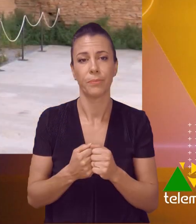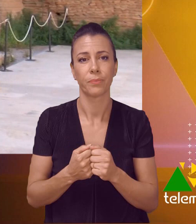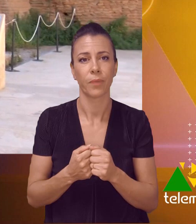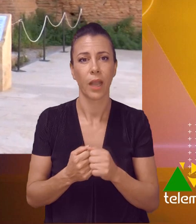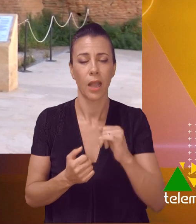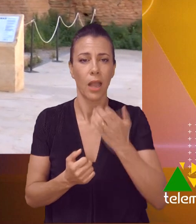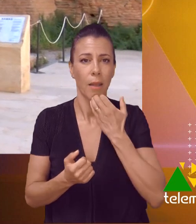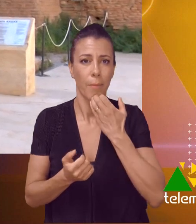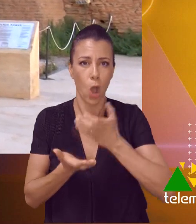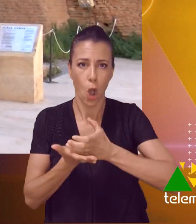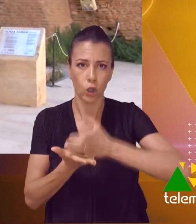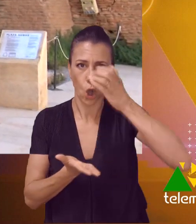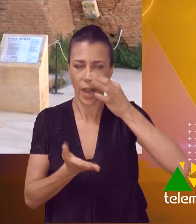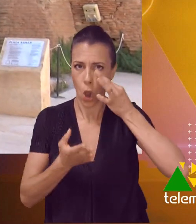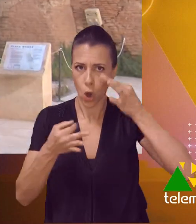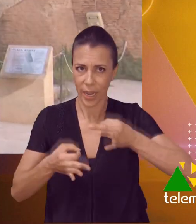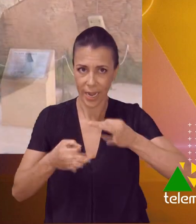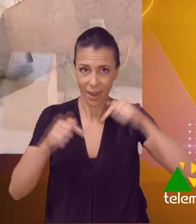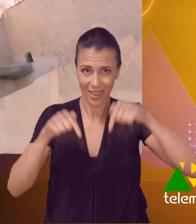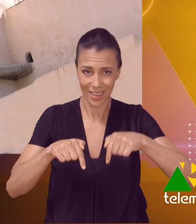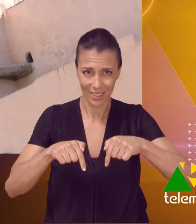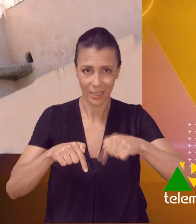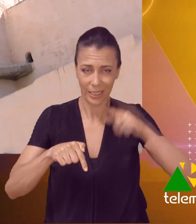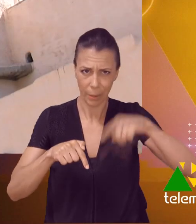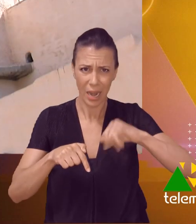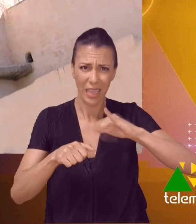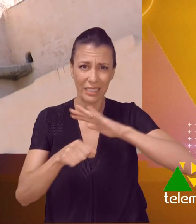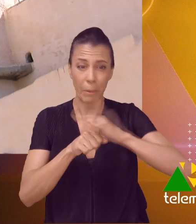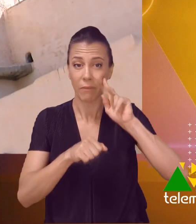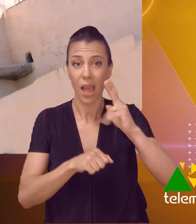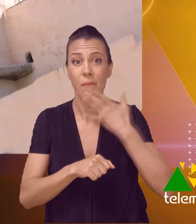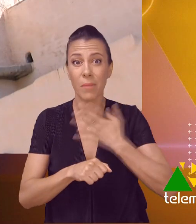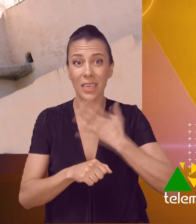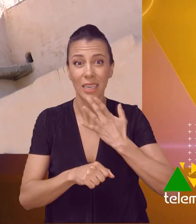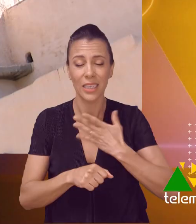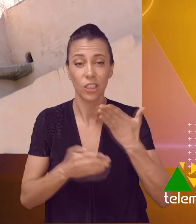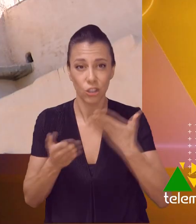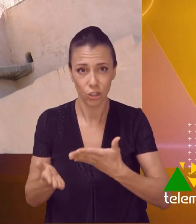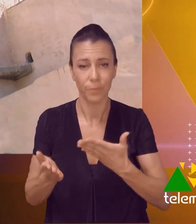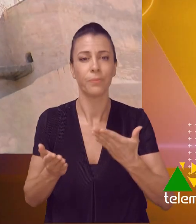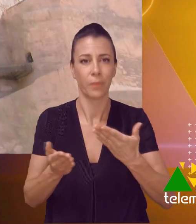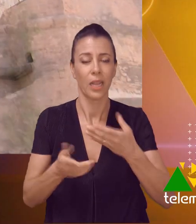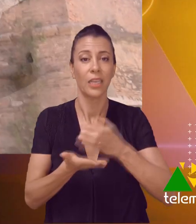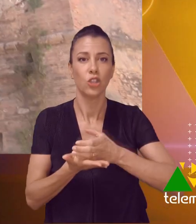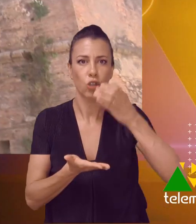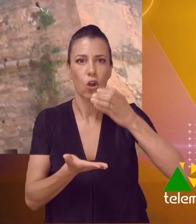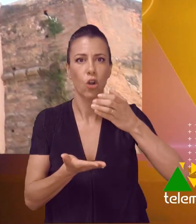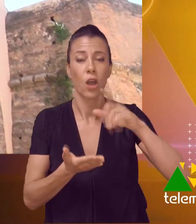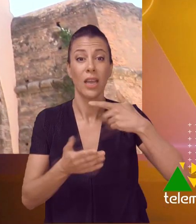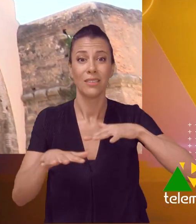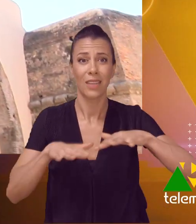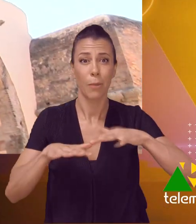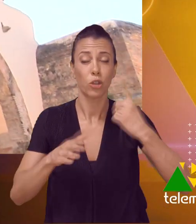la torre original, que es esta que está aquí también tapada en amarillo, esta torre que se cae con los terremotos